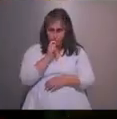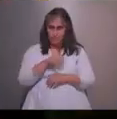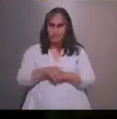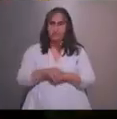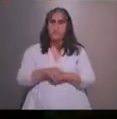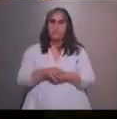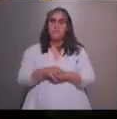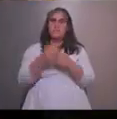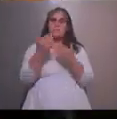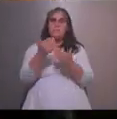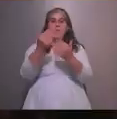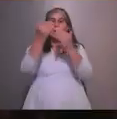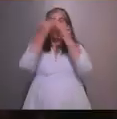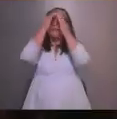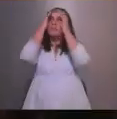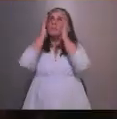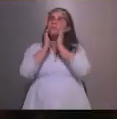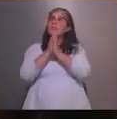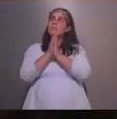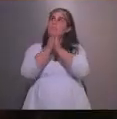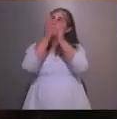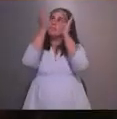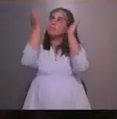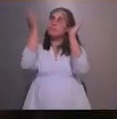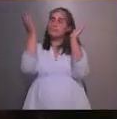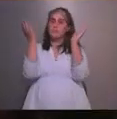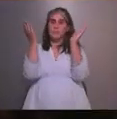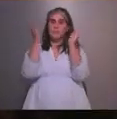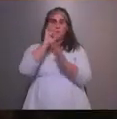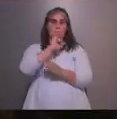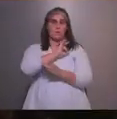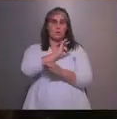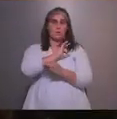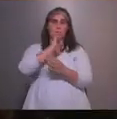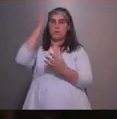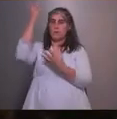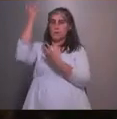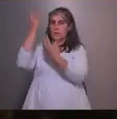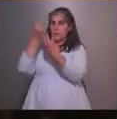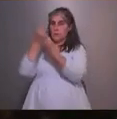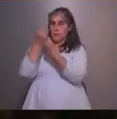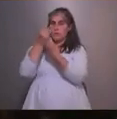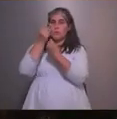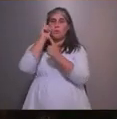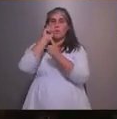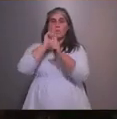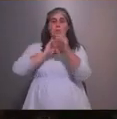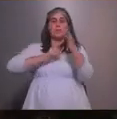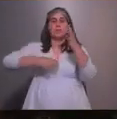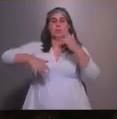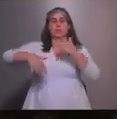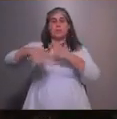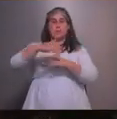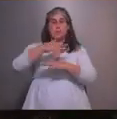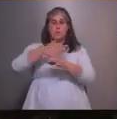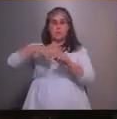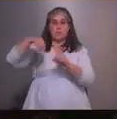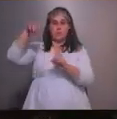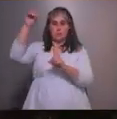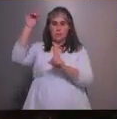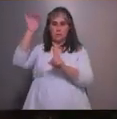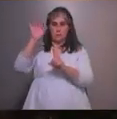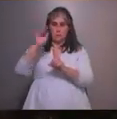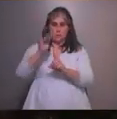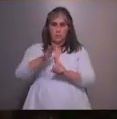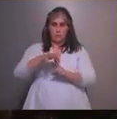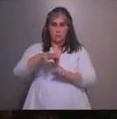Dios te salve, María, llena eres de gracia, el Señor es contigo. Bendita tú